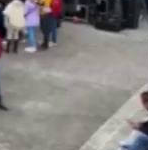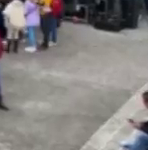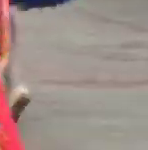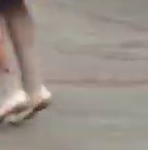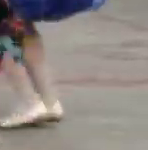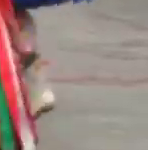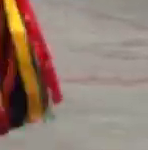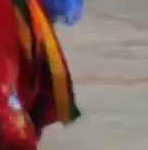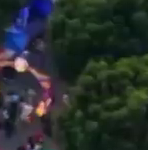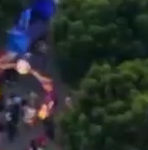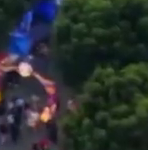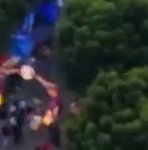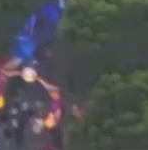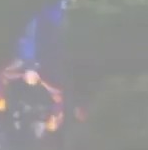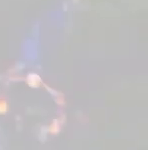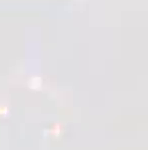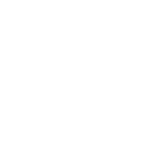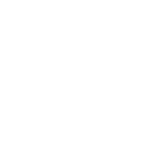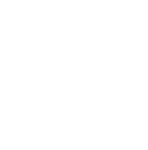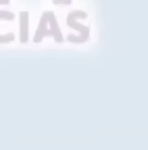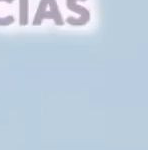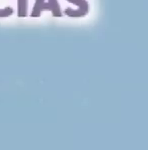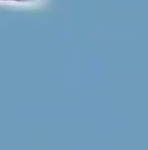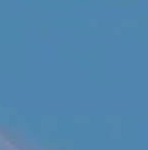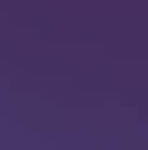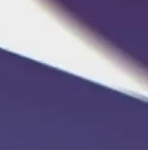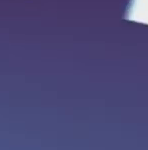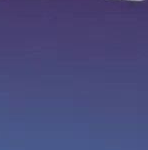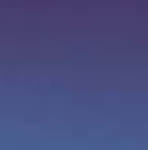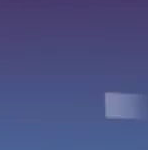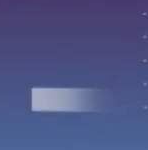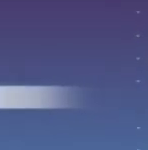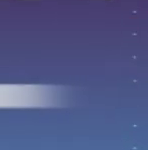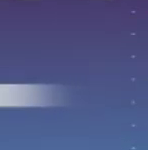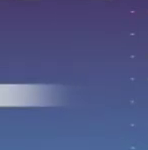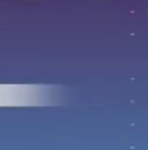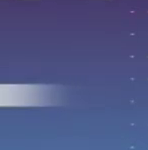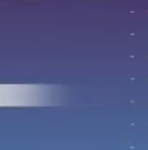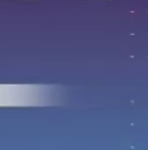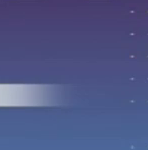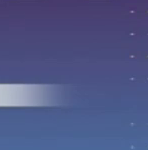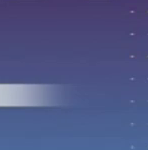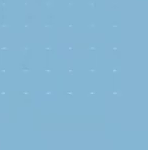para toda la familia. ¡Te esperamos!